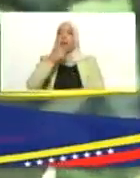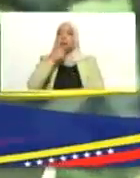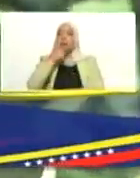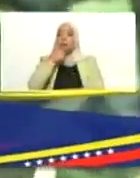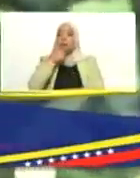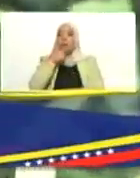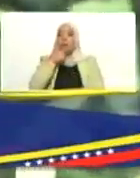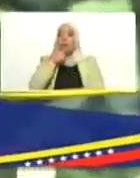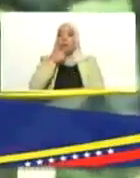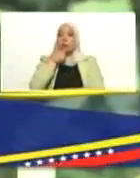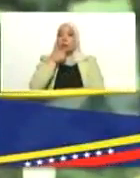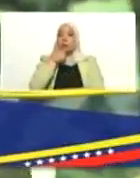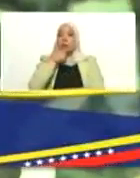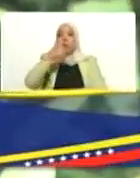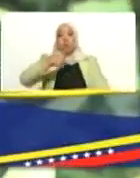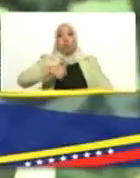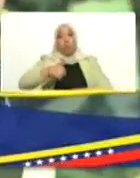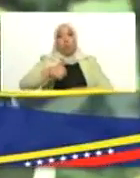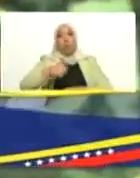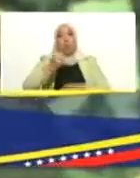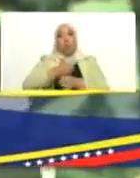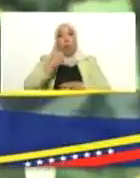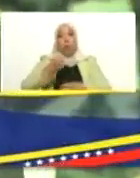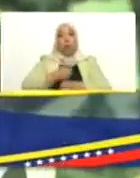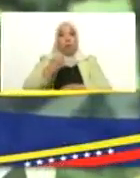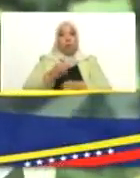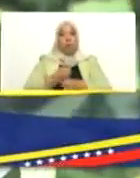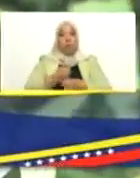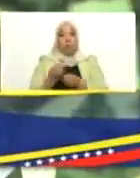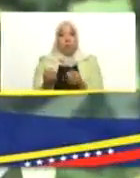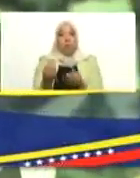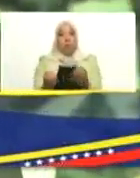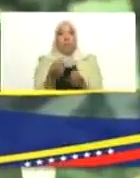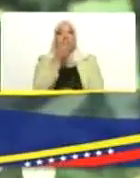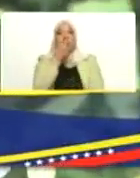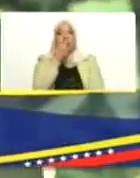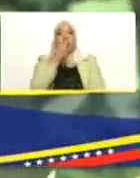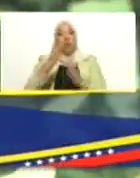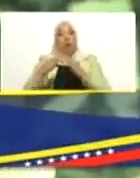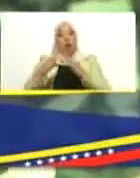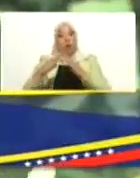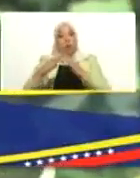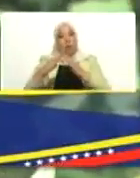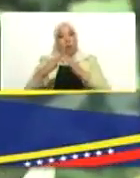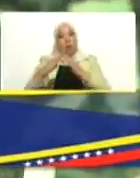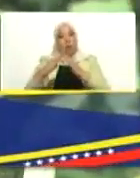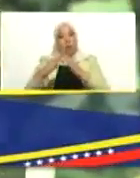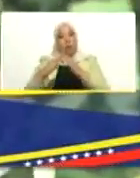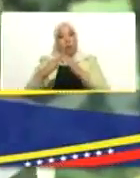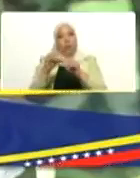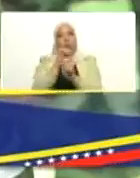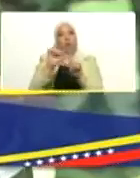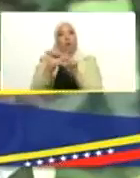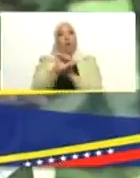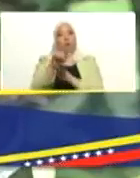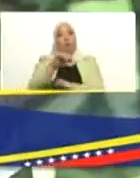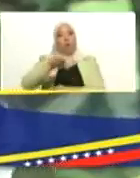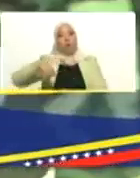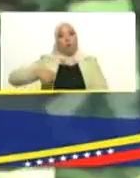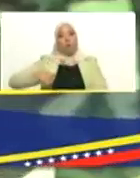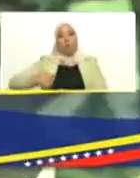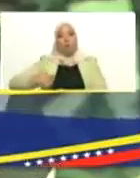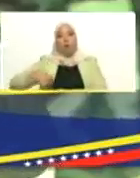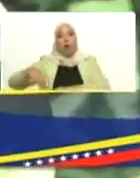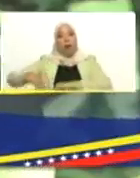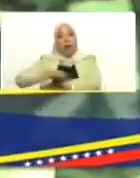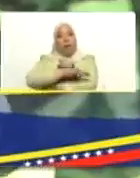parte de... ¿Qué habían hecho? Sembraban una matica como si fuera el patio de una casa. No, el paisajismo fue diseñado por Villanueva y